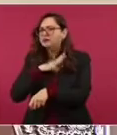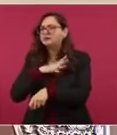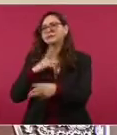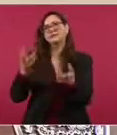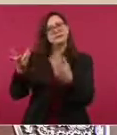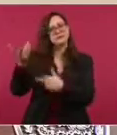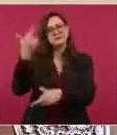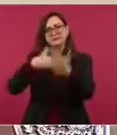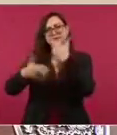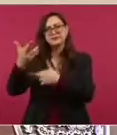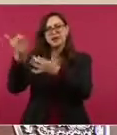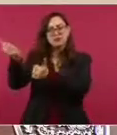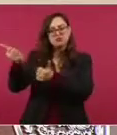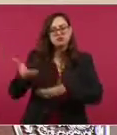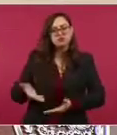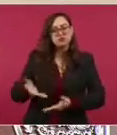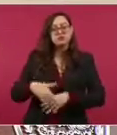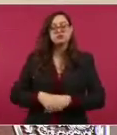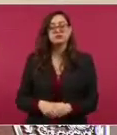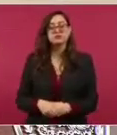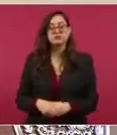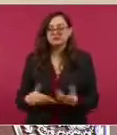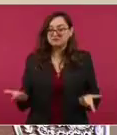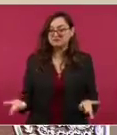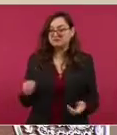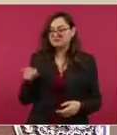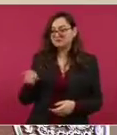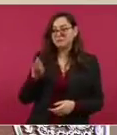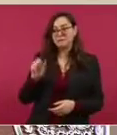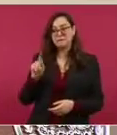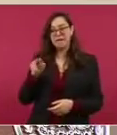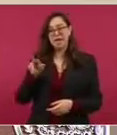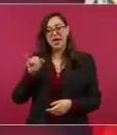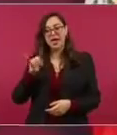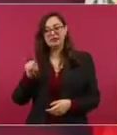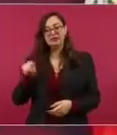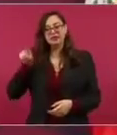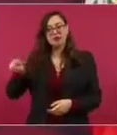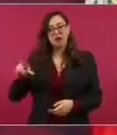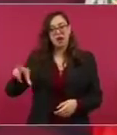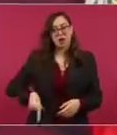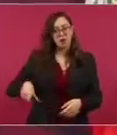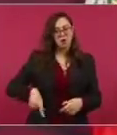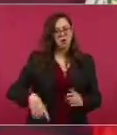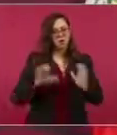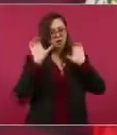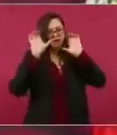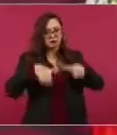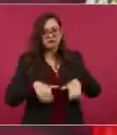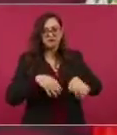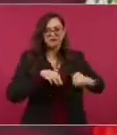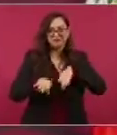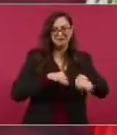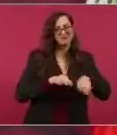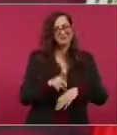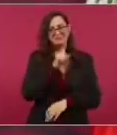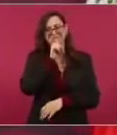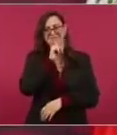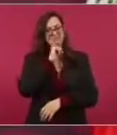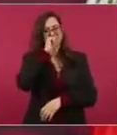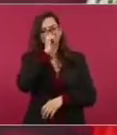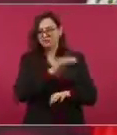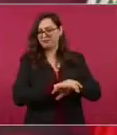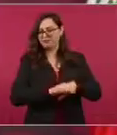Beatriz, desde el principio, dijo que no iba ella a ser primera dama, ni trabaja en el gobierno.